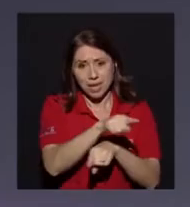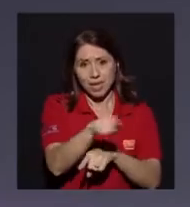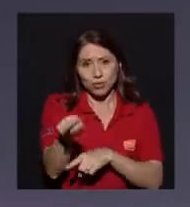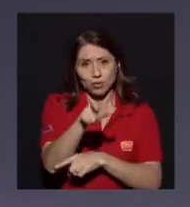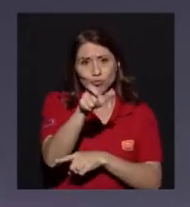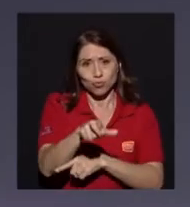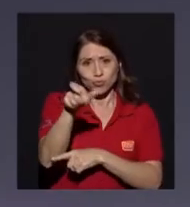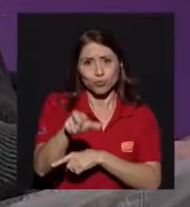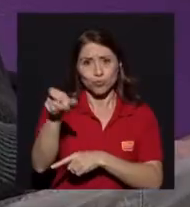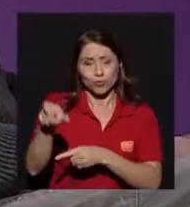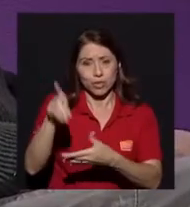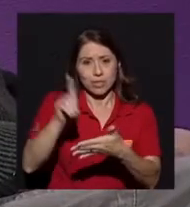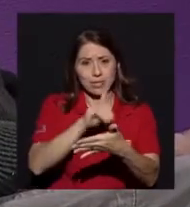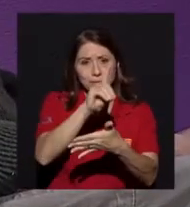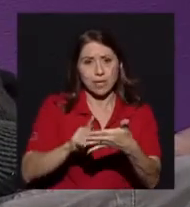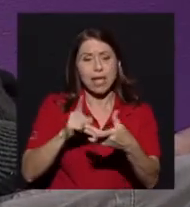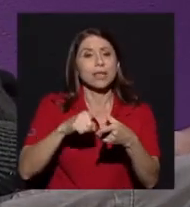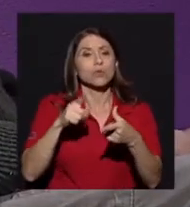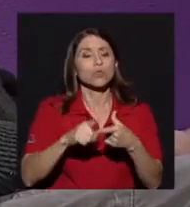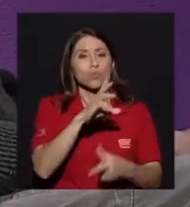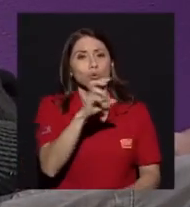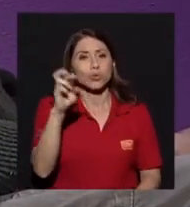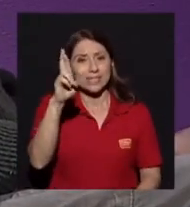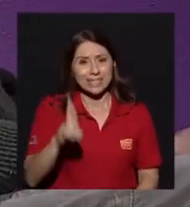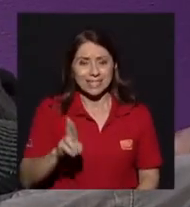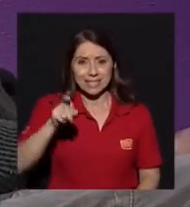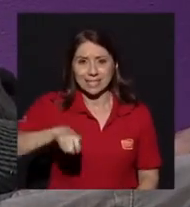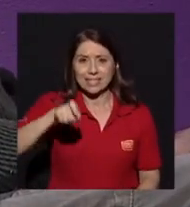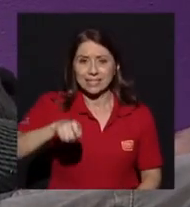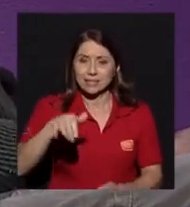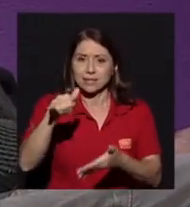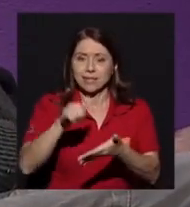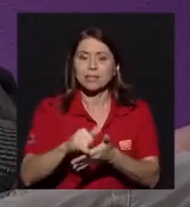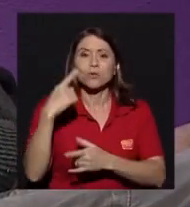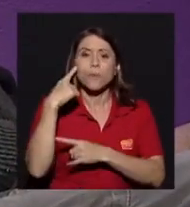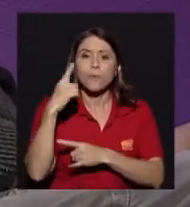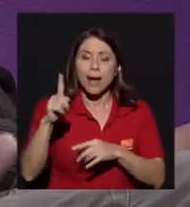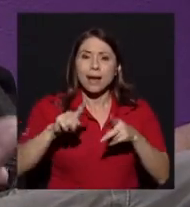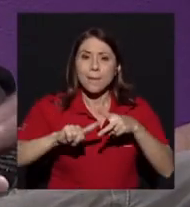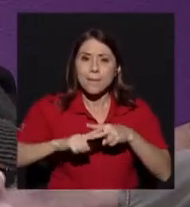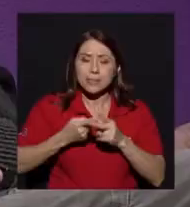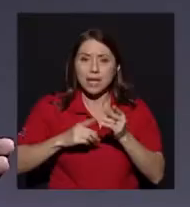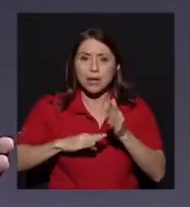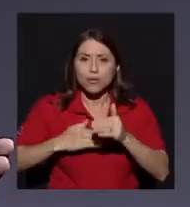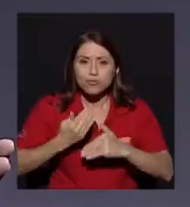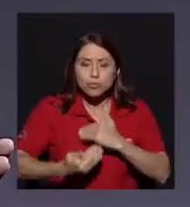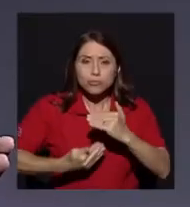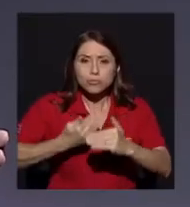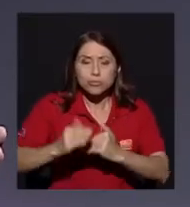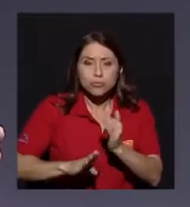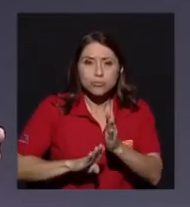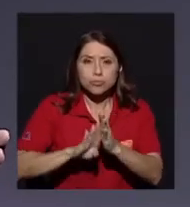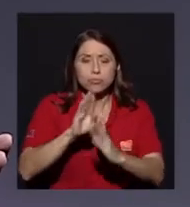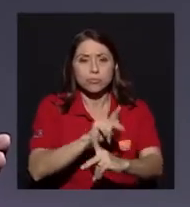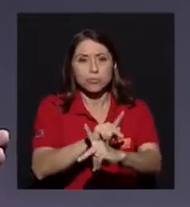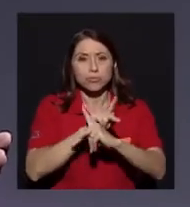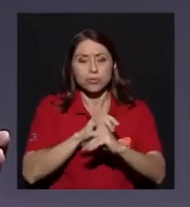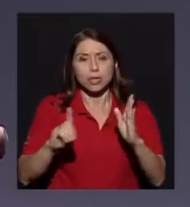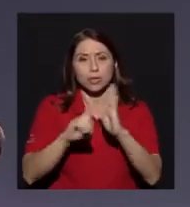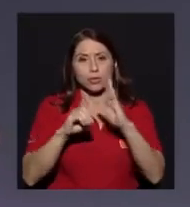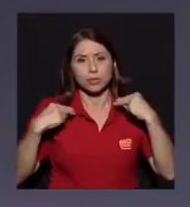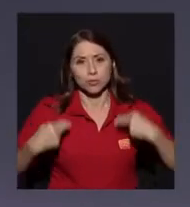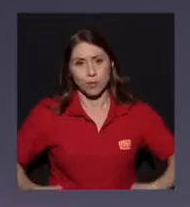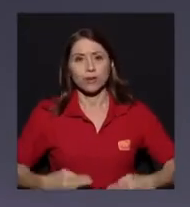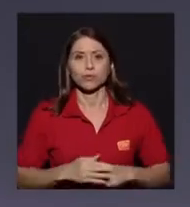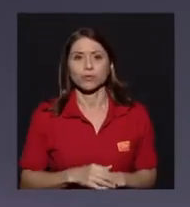entonces costa rica necesita esto para poder empezar a avanzar un poco en la protección de los derechos humanos